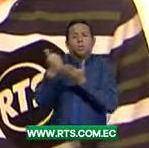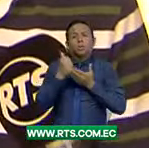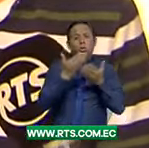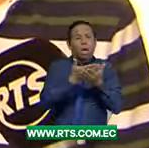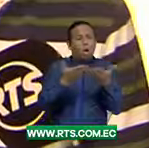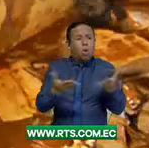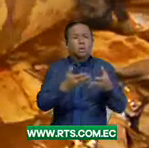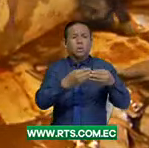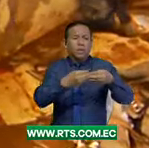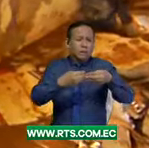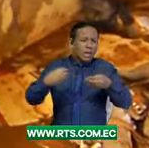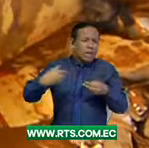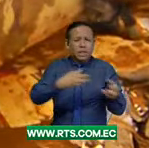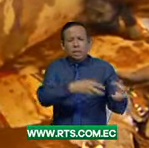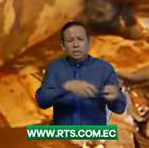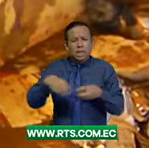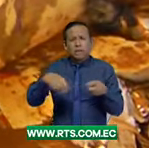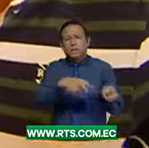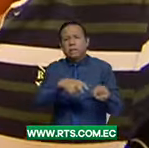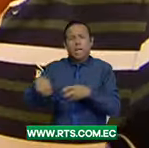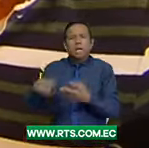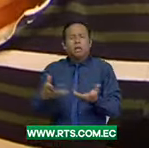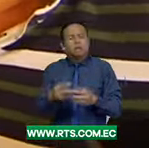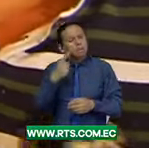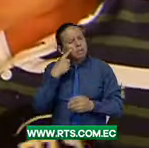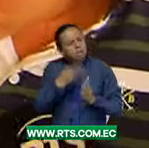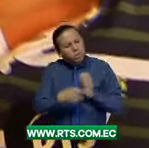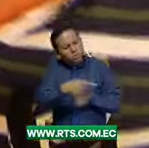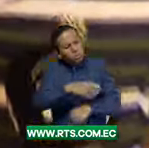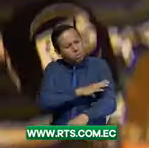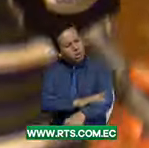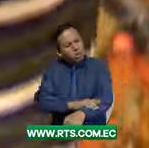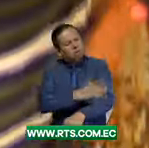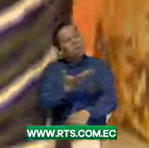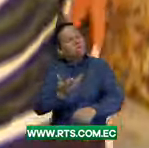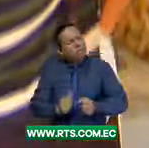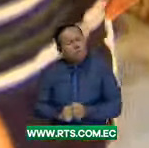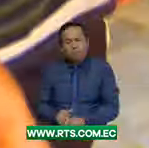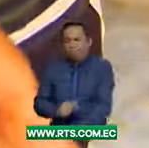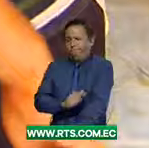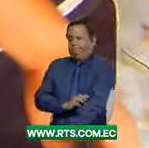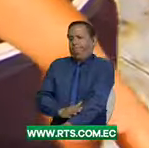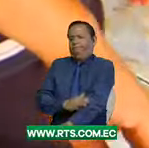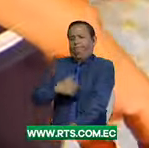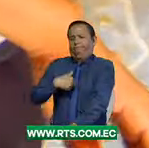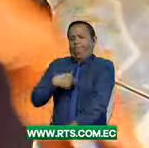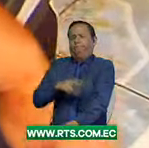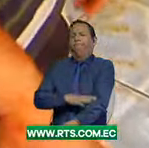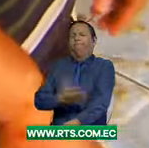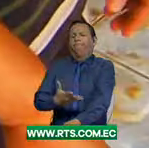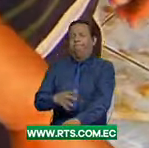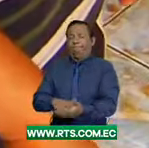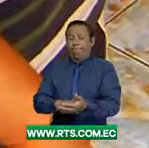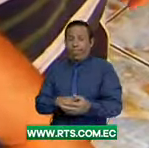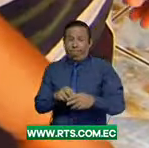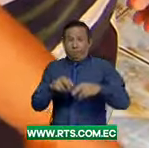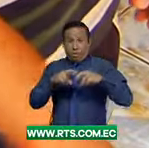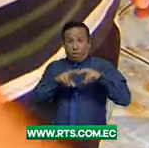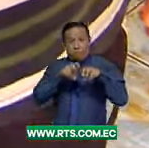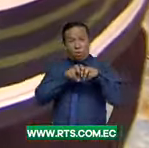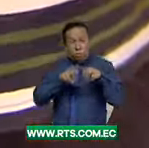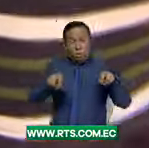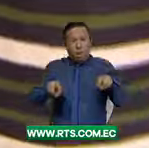la puerta. ¿Cuál fue la huella que quedó en tu brazo de todo esto? Esto pues fue cuando me lancé contra el mueble. Me he de